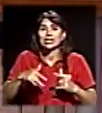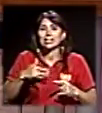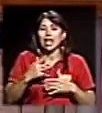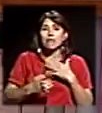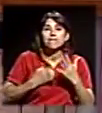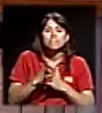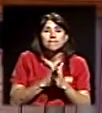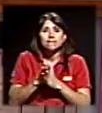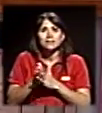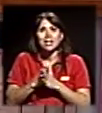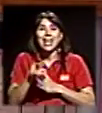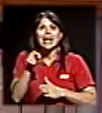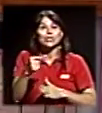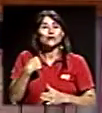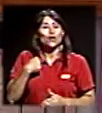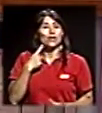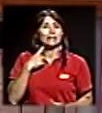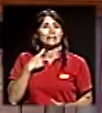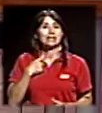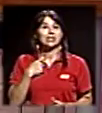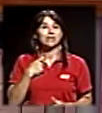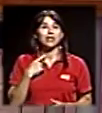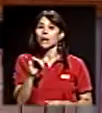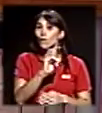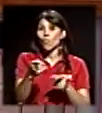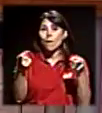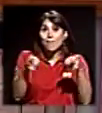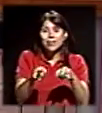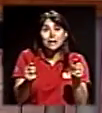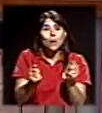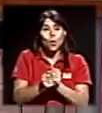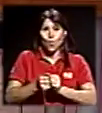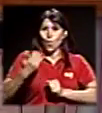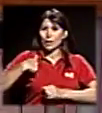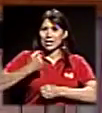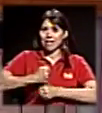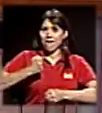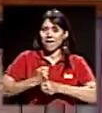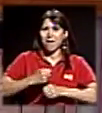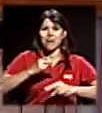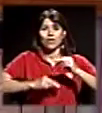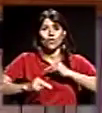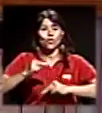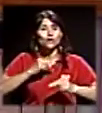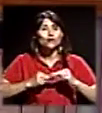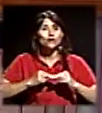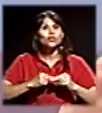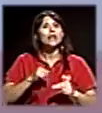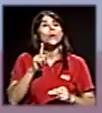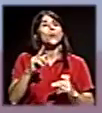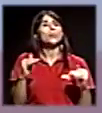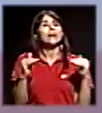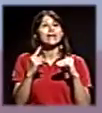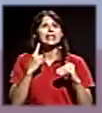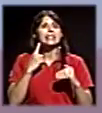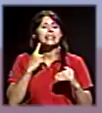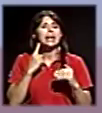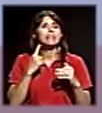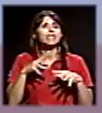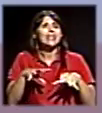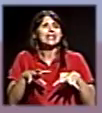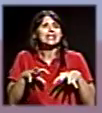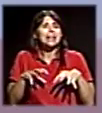negocios no esa ese ese nivel no de estrés a la que uno se pero es